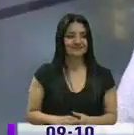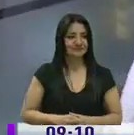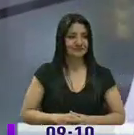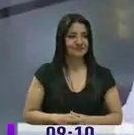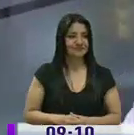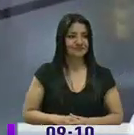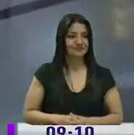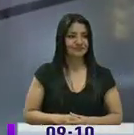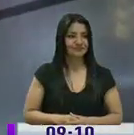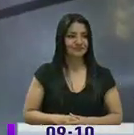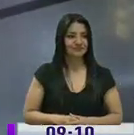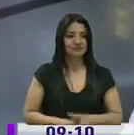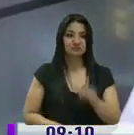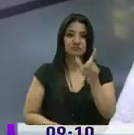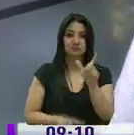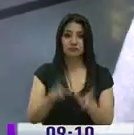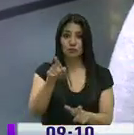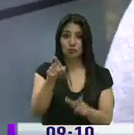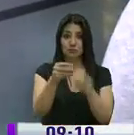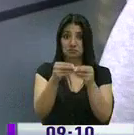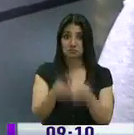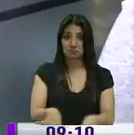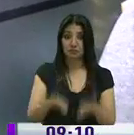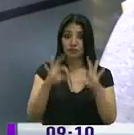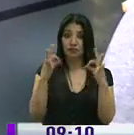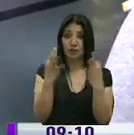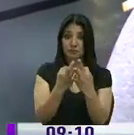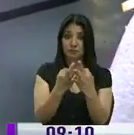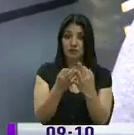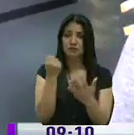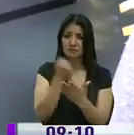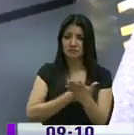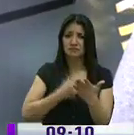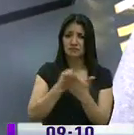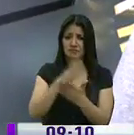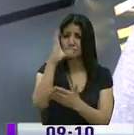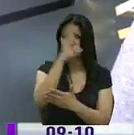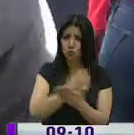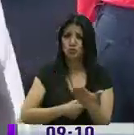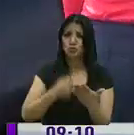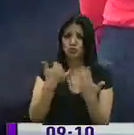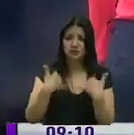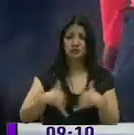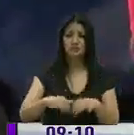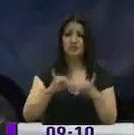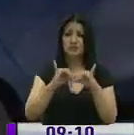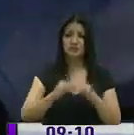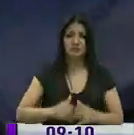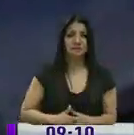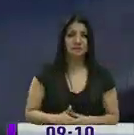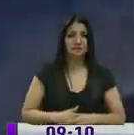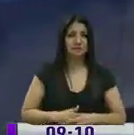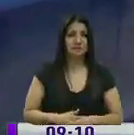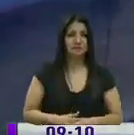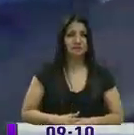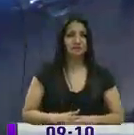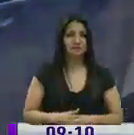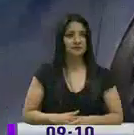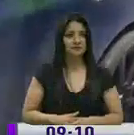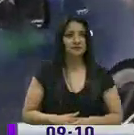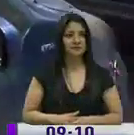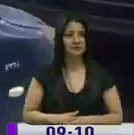es motivo de las personas que han perdido a sus familiares que buscan que no pierdan la esperanza en chimborazo informó